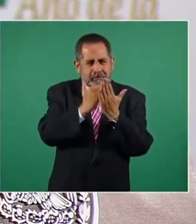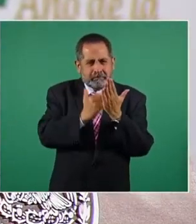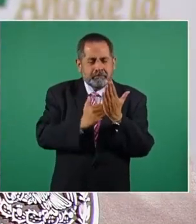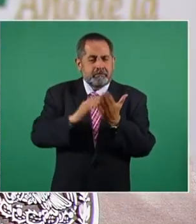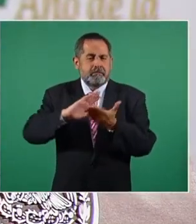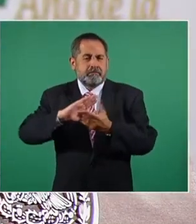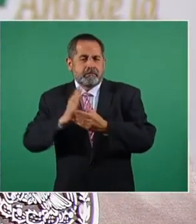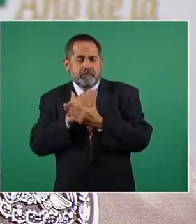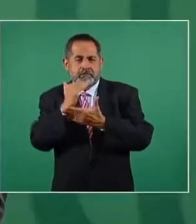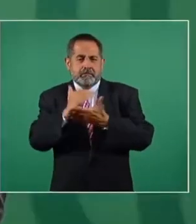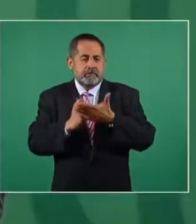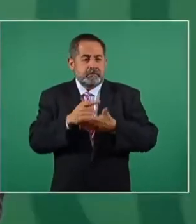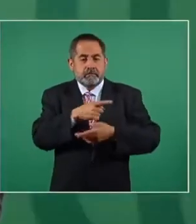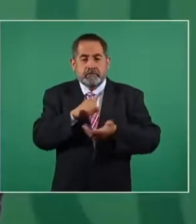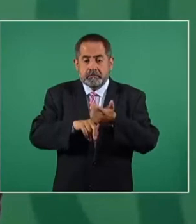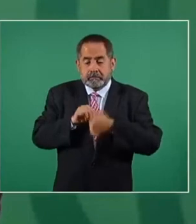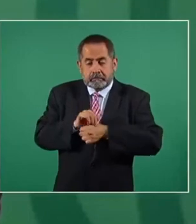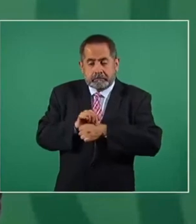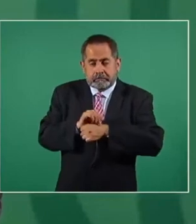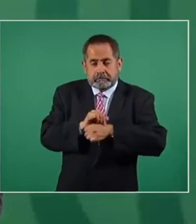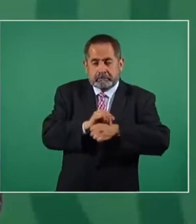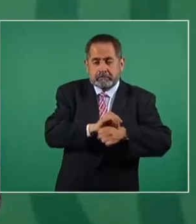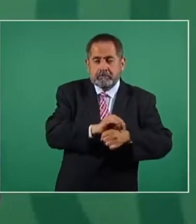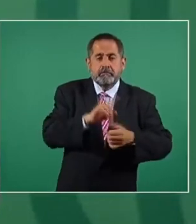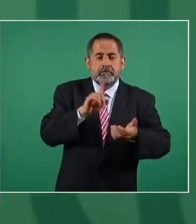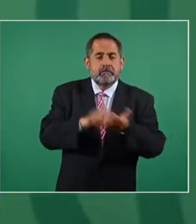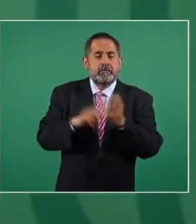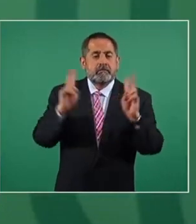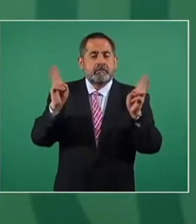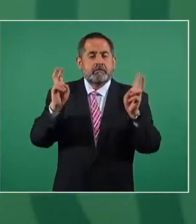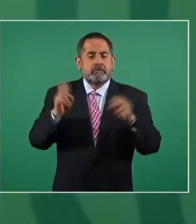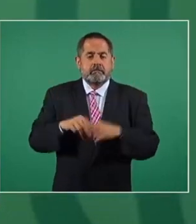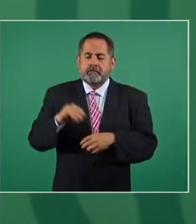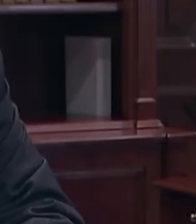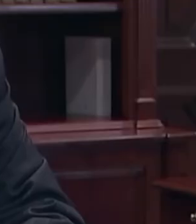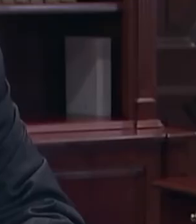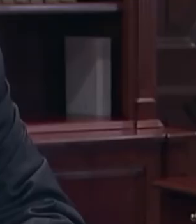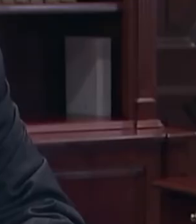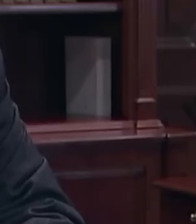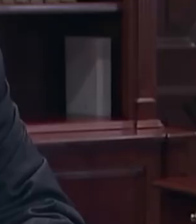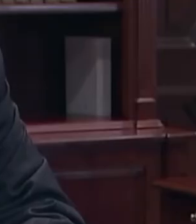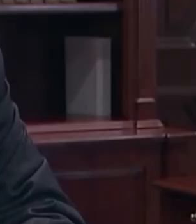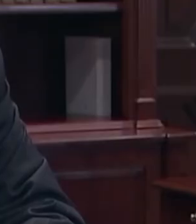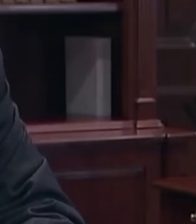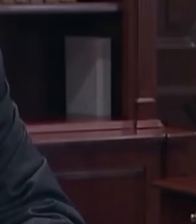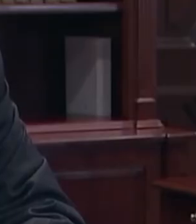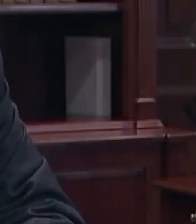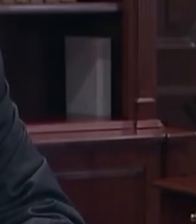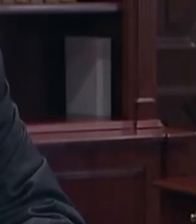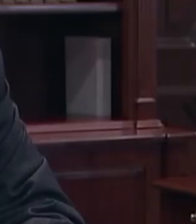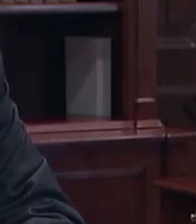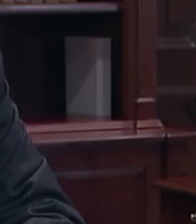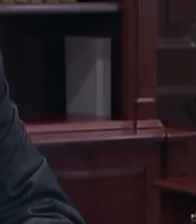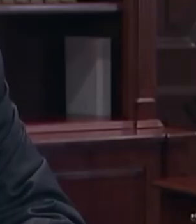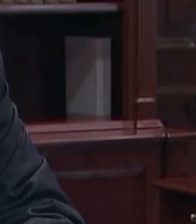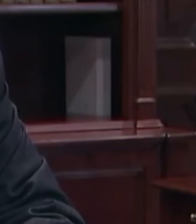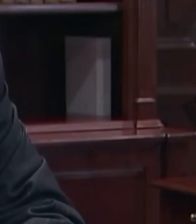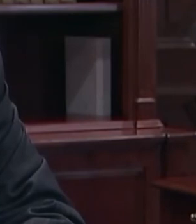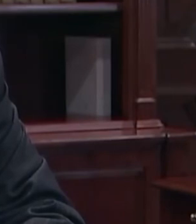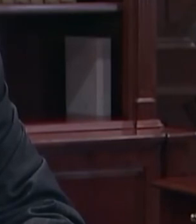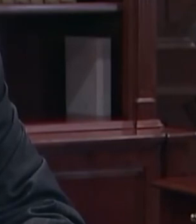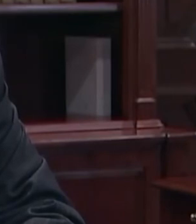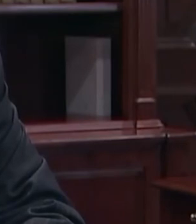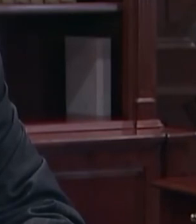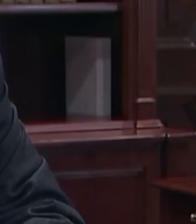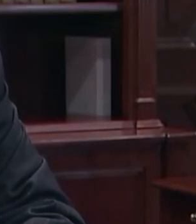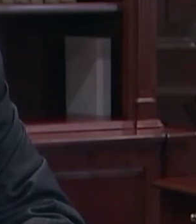una imagen desoladora del Gabinete de Seguridad del gobierno de Enrique Peña Nieto en el año 2012 al